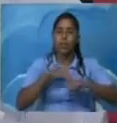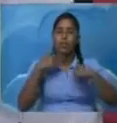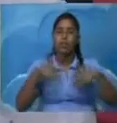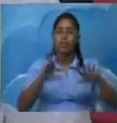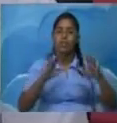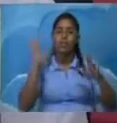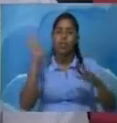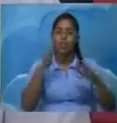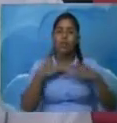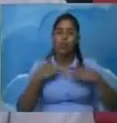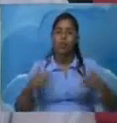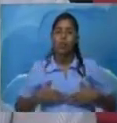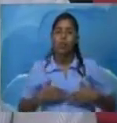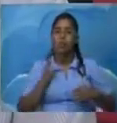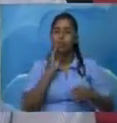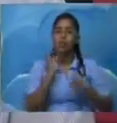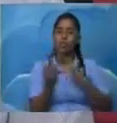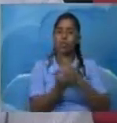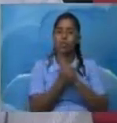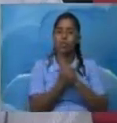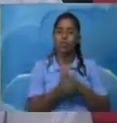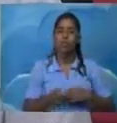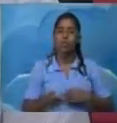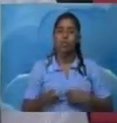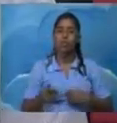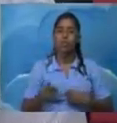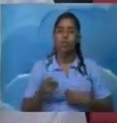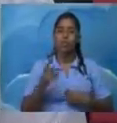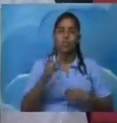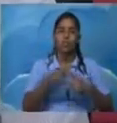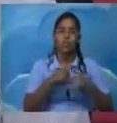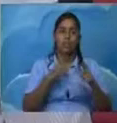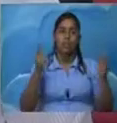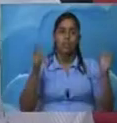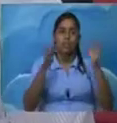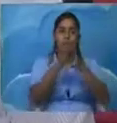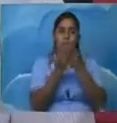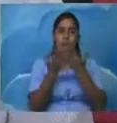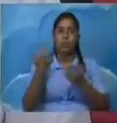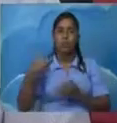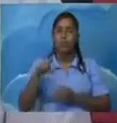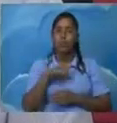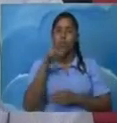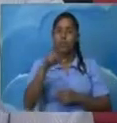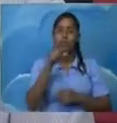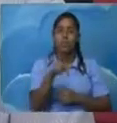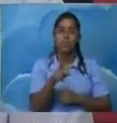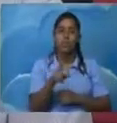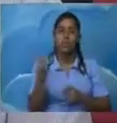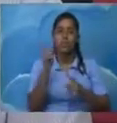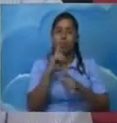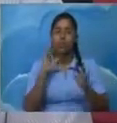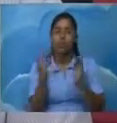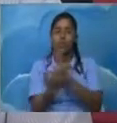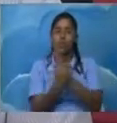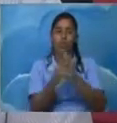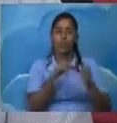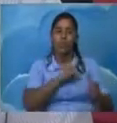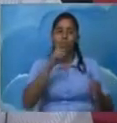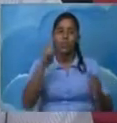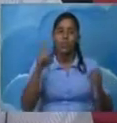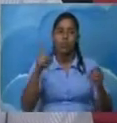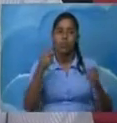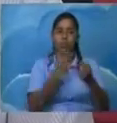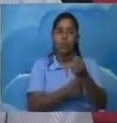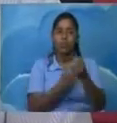el cuerpo, se escondía. Y caramba, la Biblia nos enseña también que no te escondas de tu hermano. Uno tiene